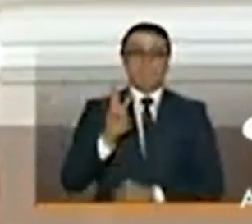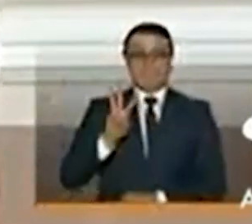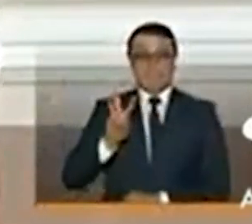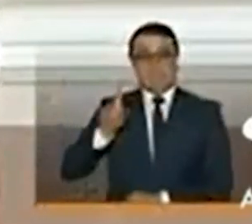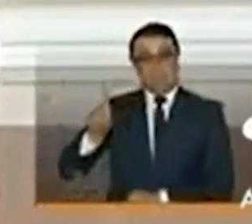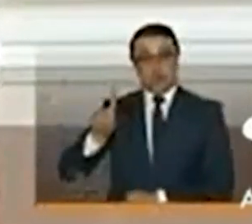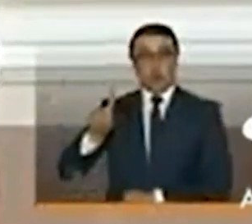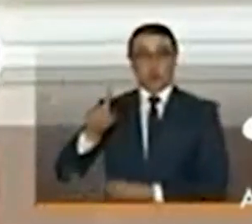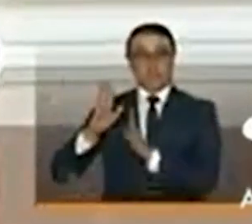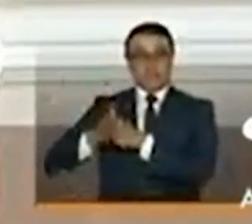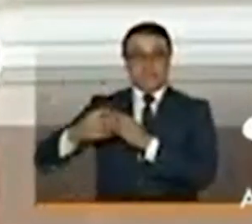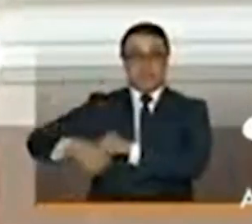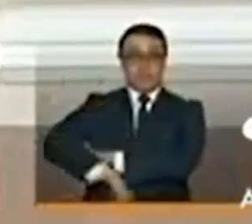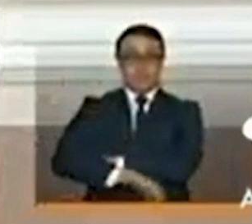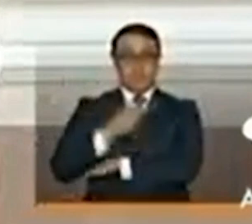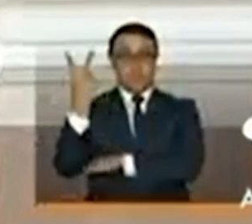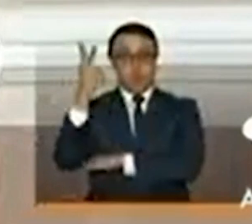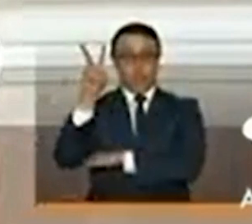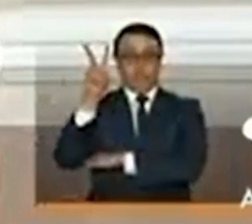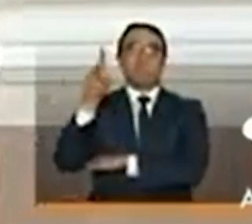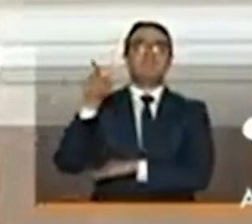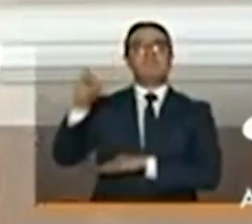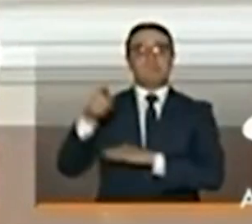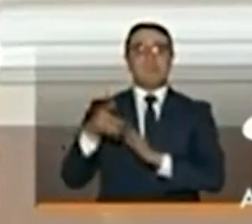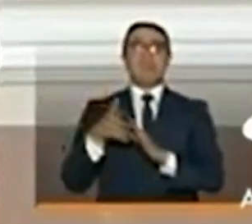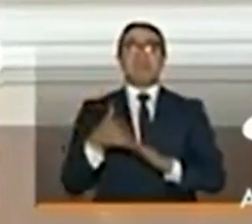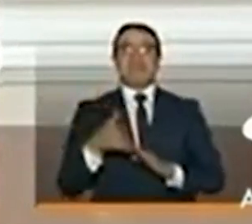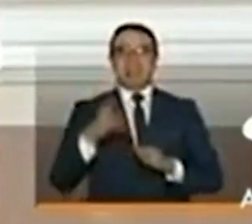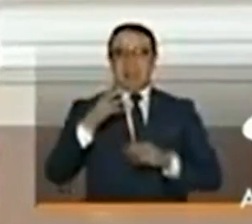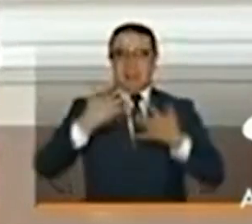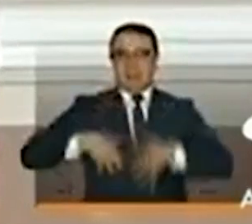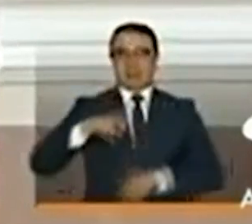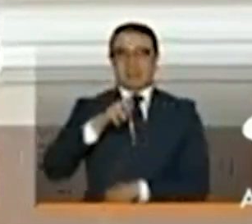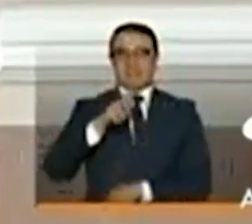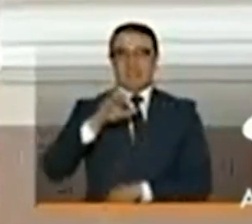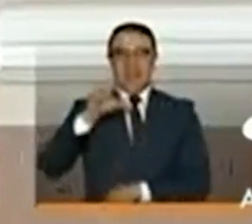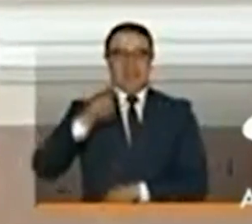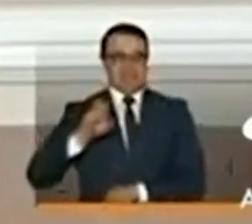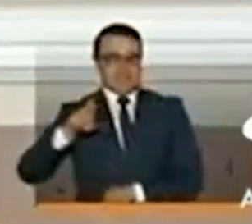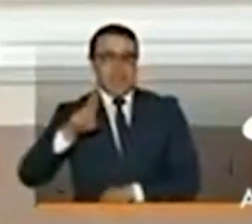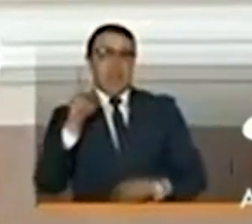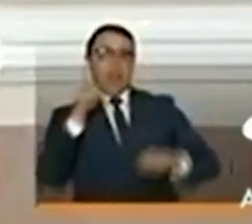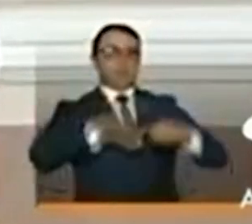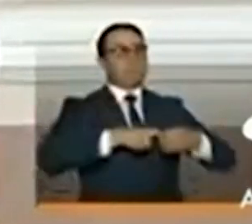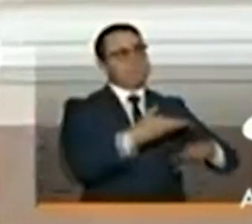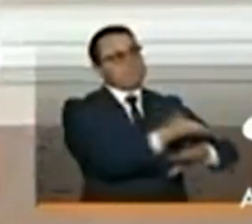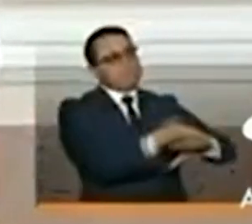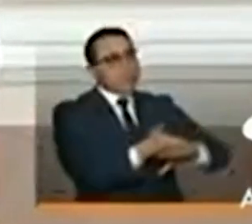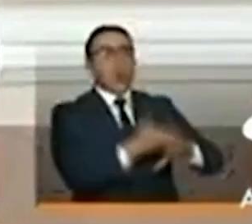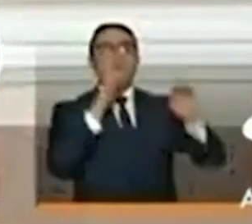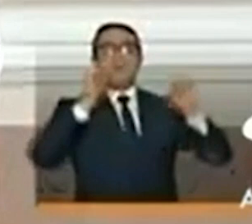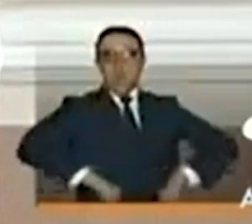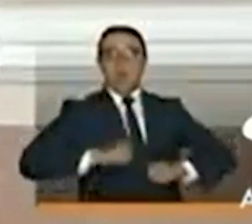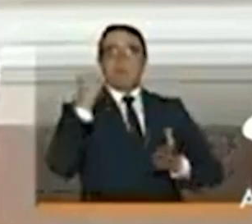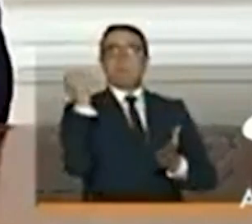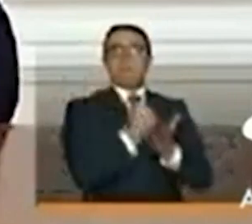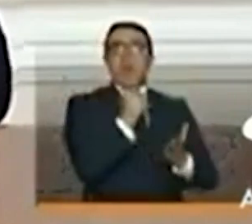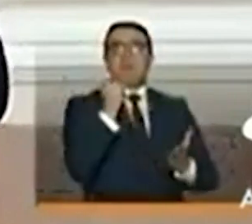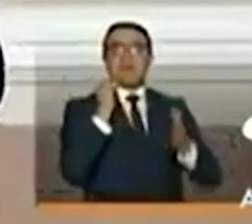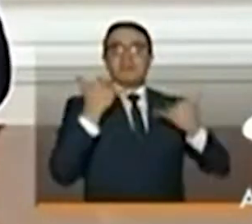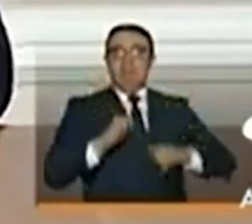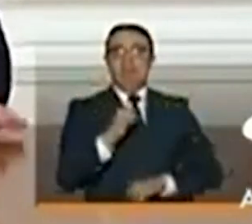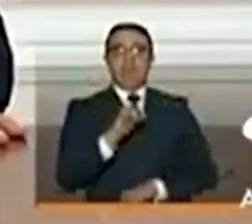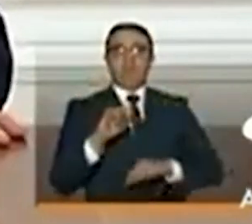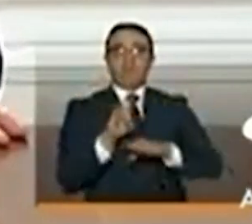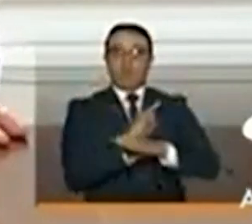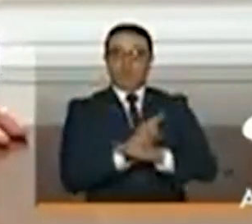día, Pfizer radicó la solicitud, la aplicación para la autorización sanitaria del uso de emergencia. Y hoy,